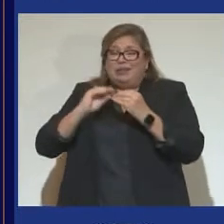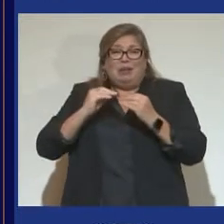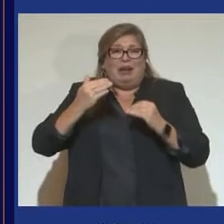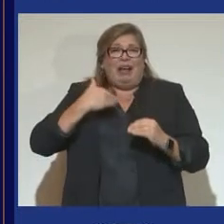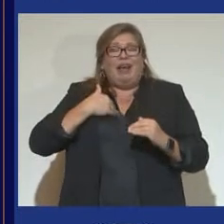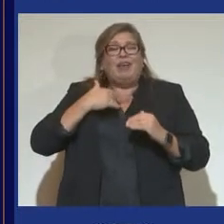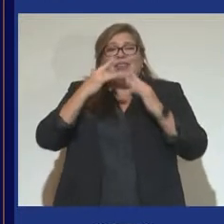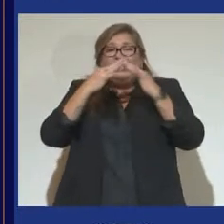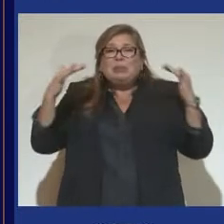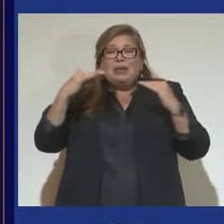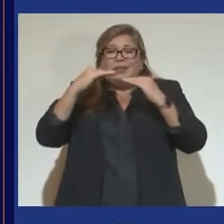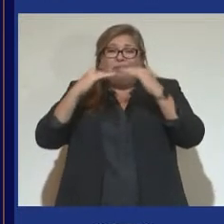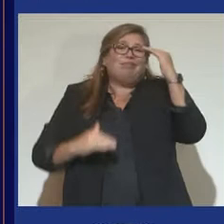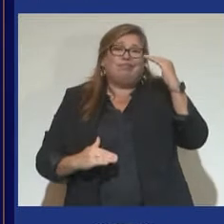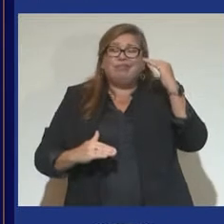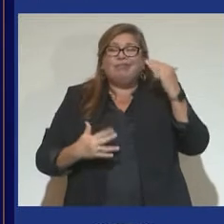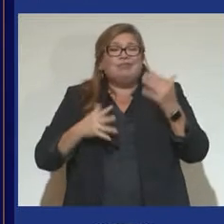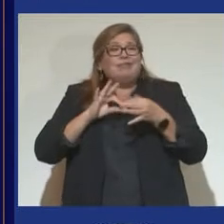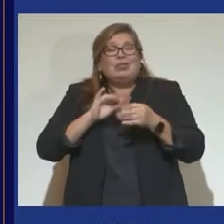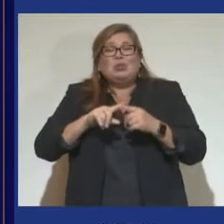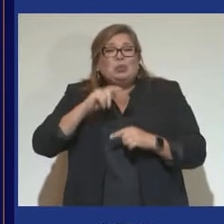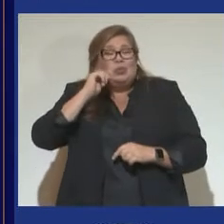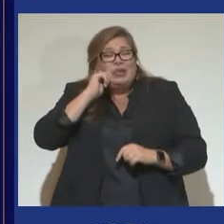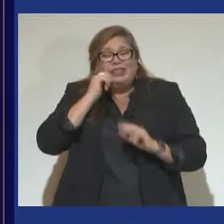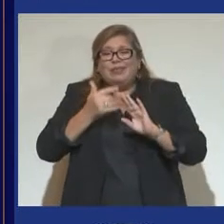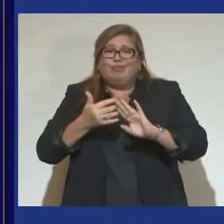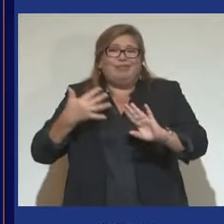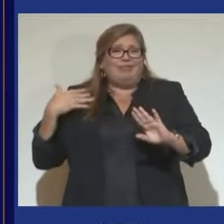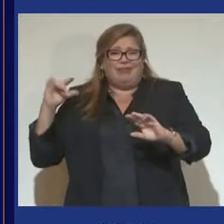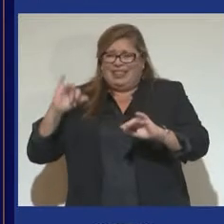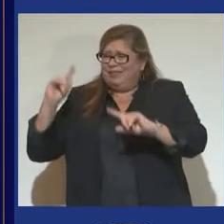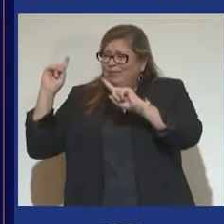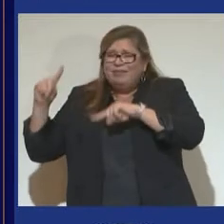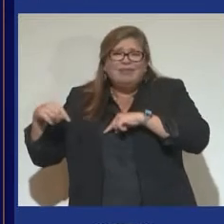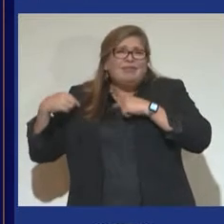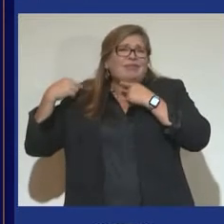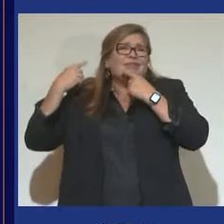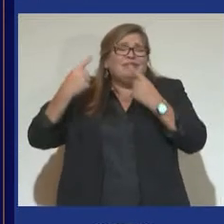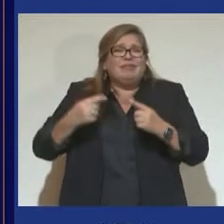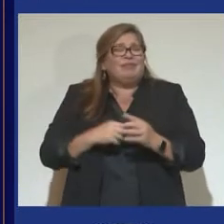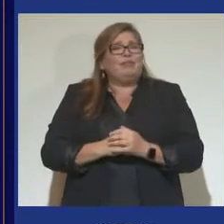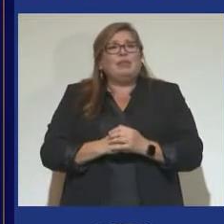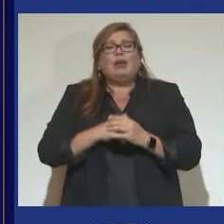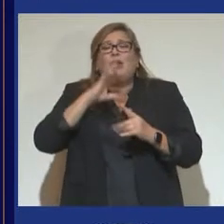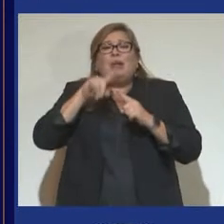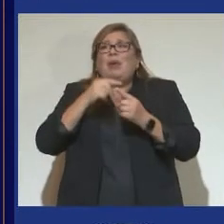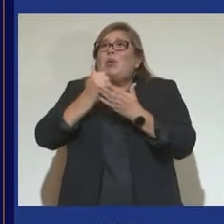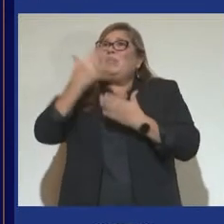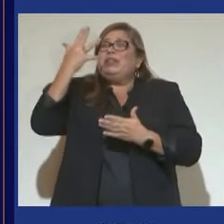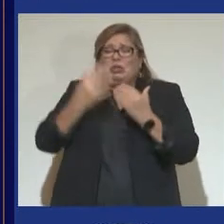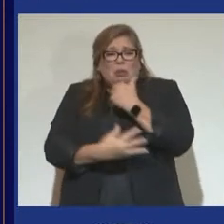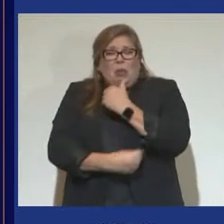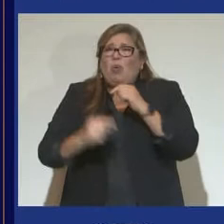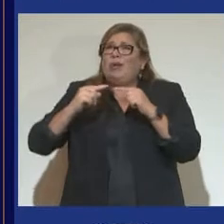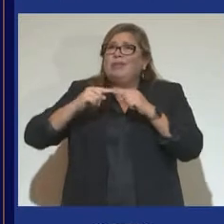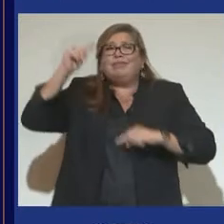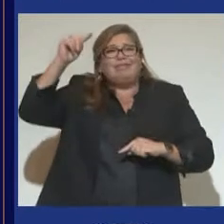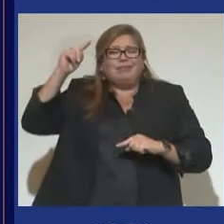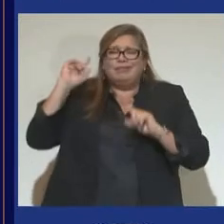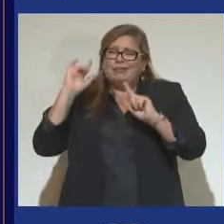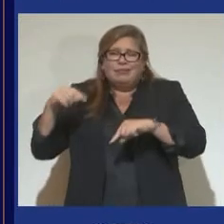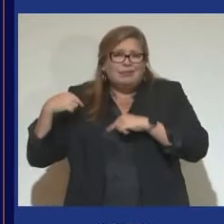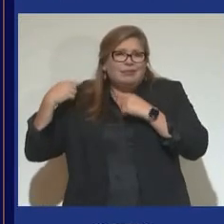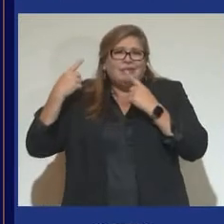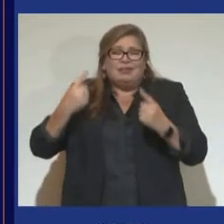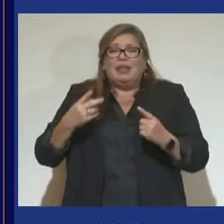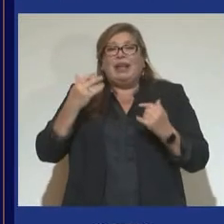son condiciones preexistentes en cuanto a la raza etnicidad condiciones preexistentes en cuanto a inequidades de ingreso y